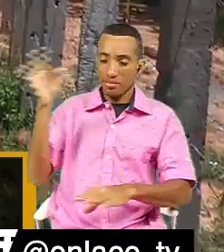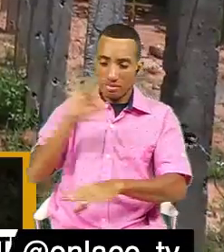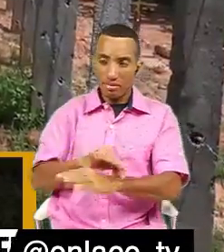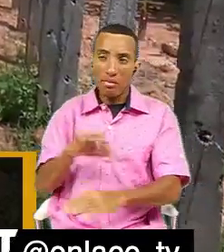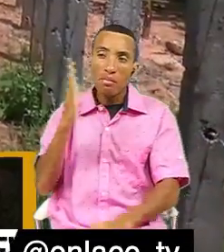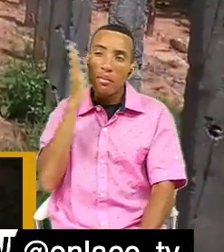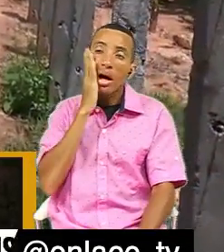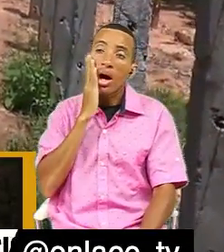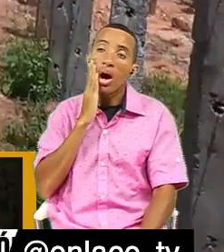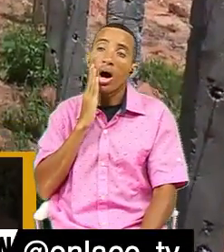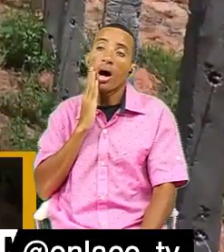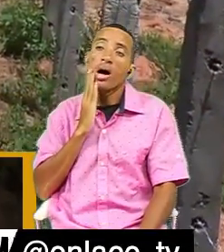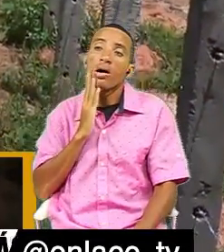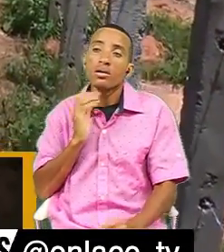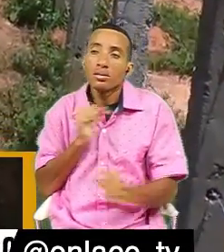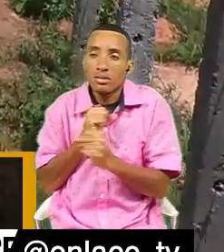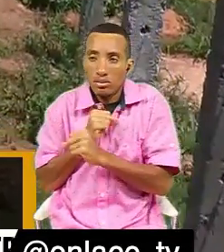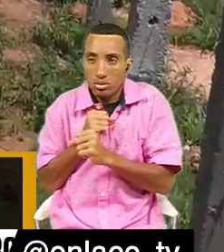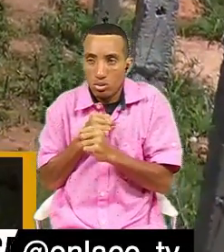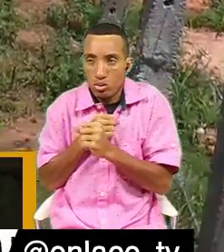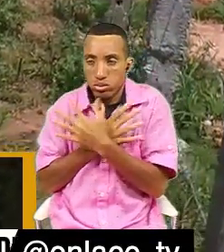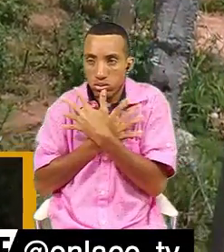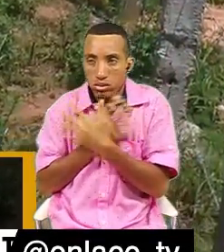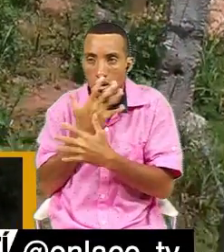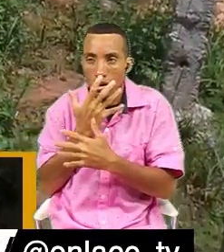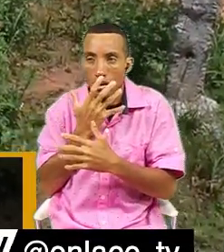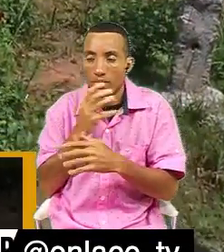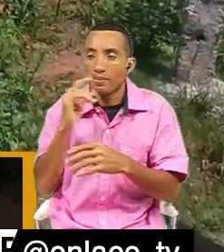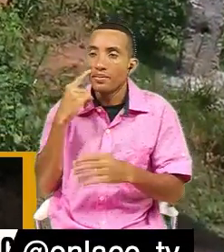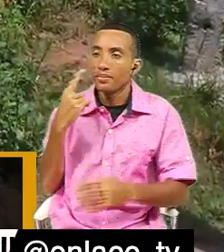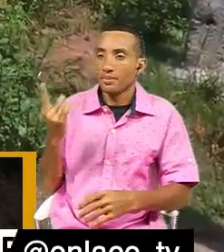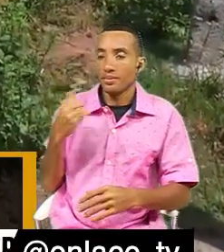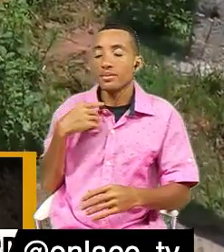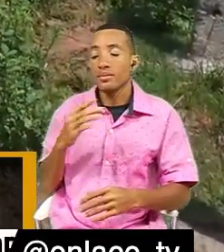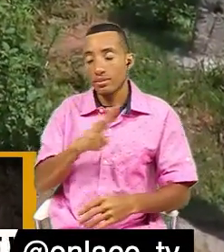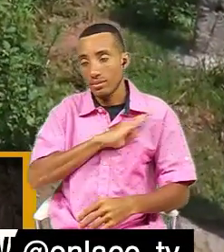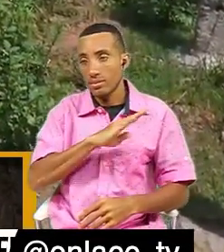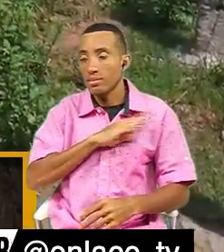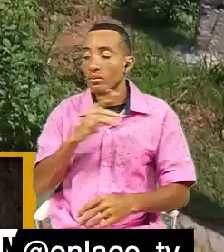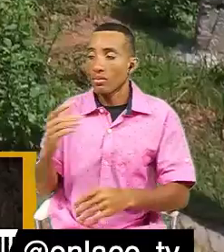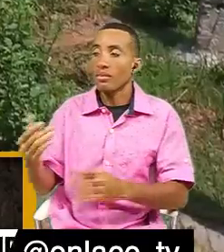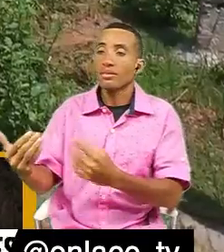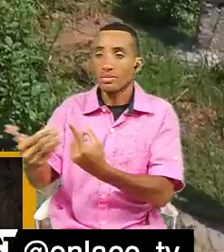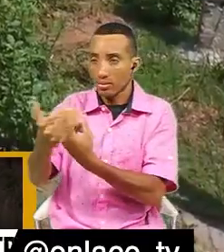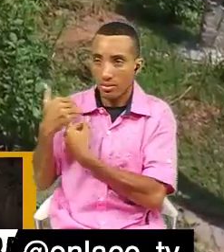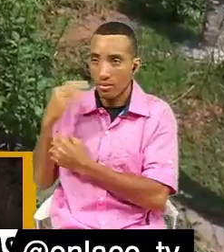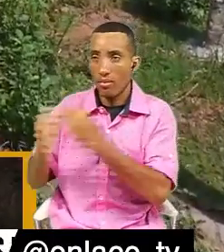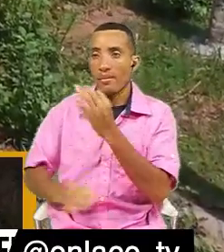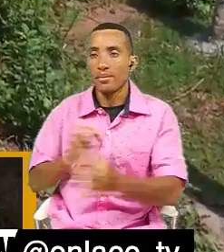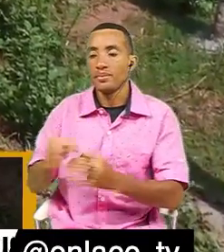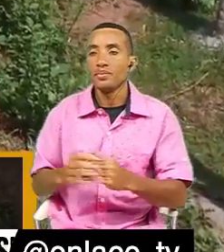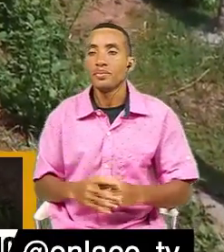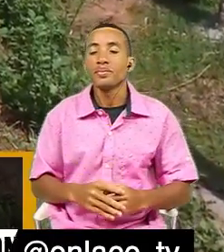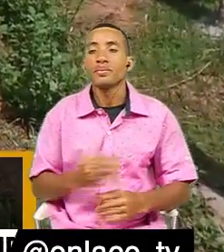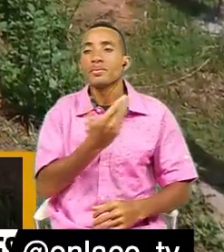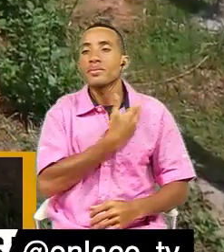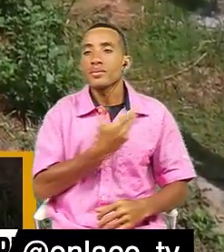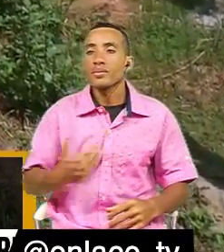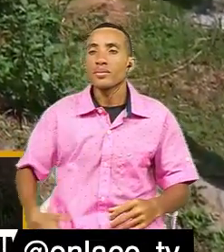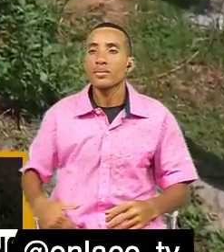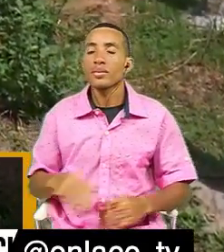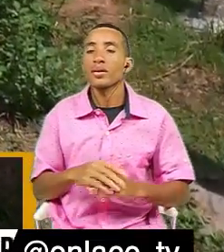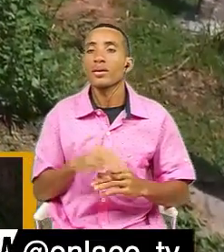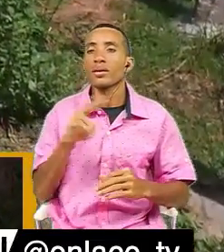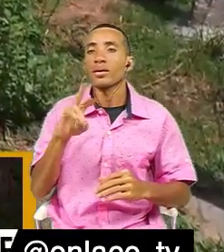fiebre, escalofrío. Entonces, defiéndanos, doctor Darío. Muy bien, el vicepresidente, ¿cómo te llama, vicepresidente también de la Virgen? Mi nombre es